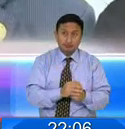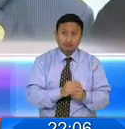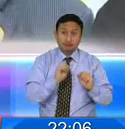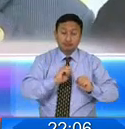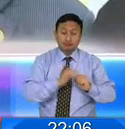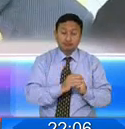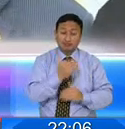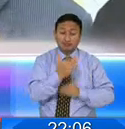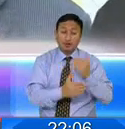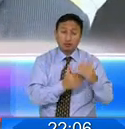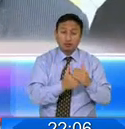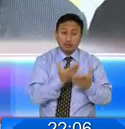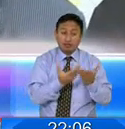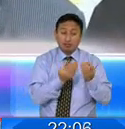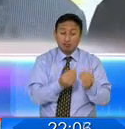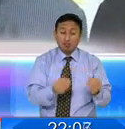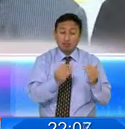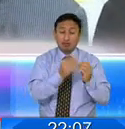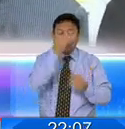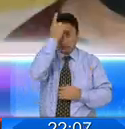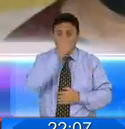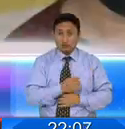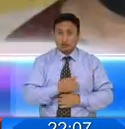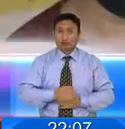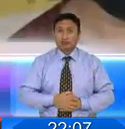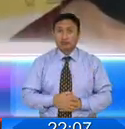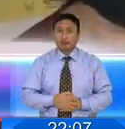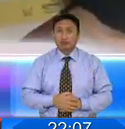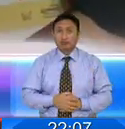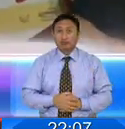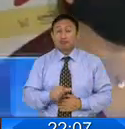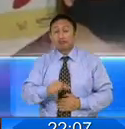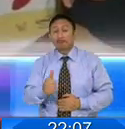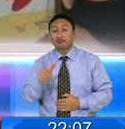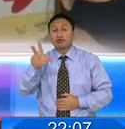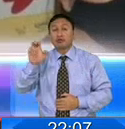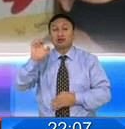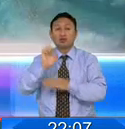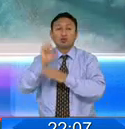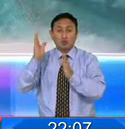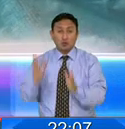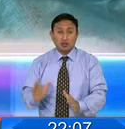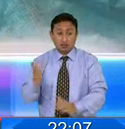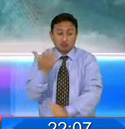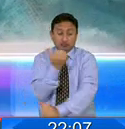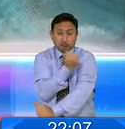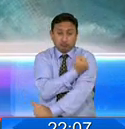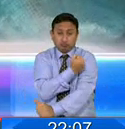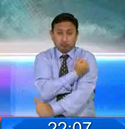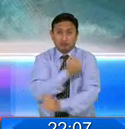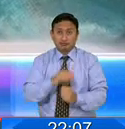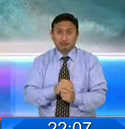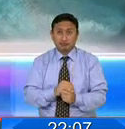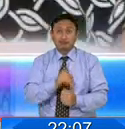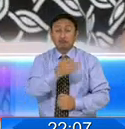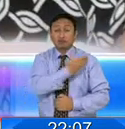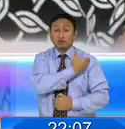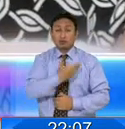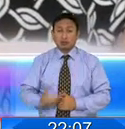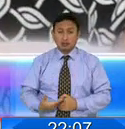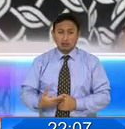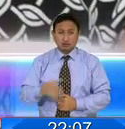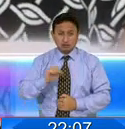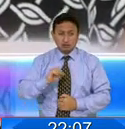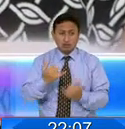efectos de tomar decisiones adecuadas en cada momento. Sobre la inmunización a los ecuatorianos contra esta enfermedad, el primer mandatario resaltó